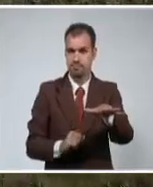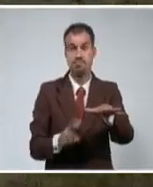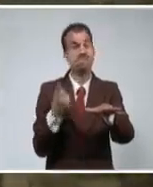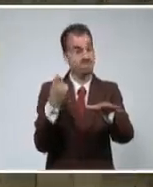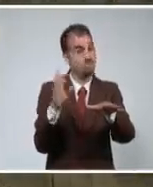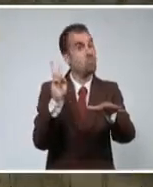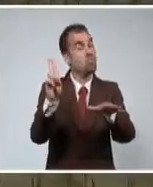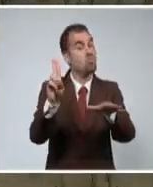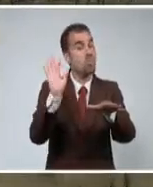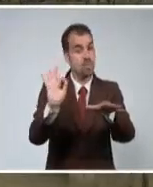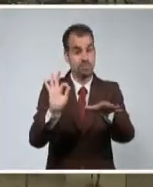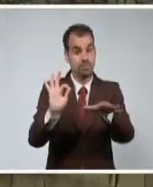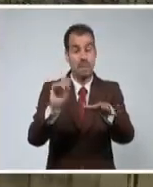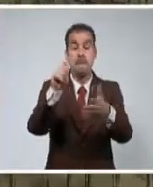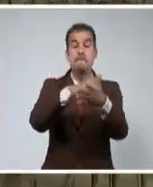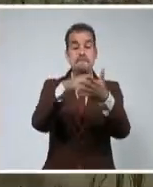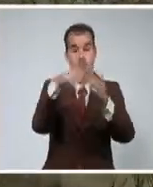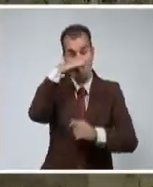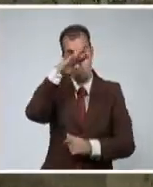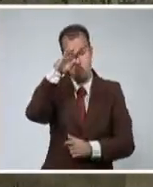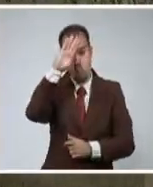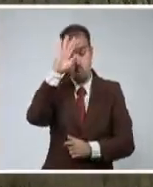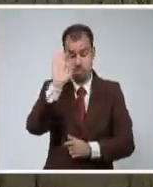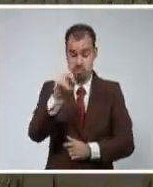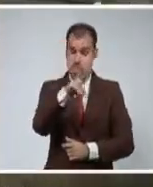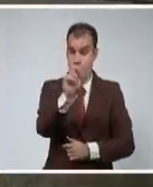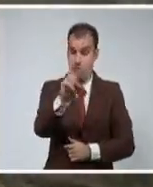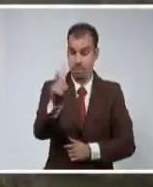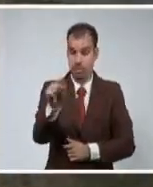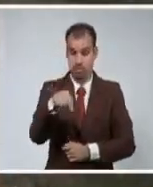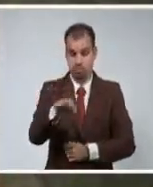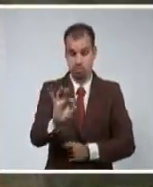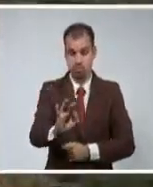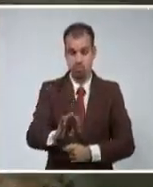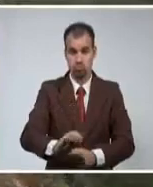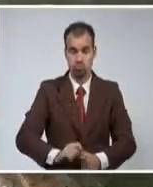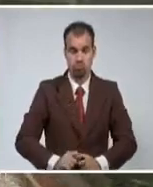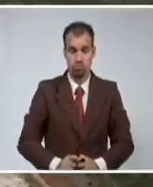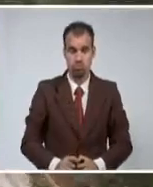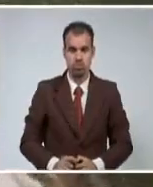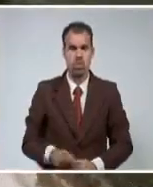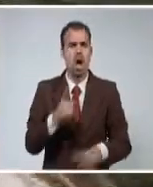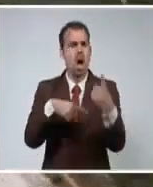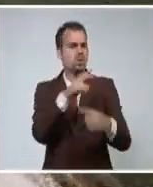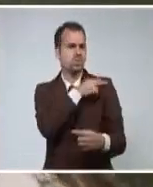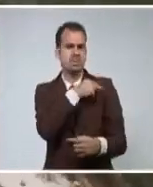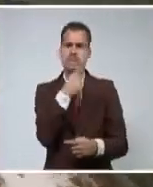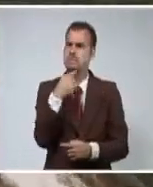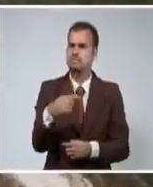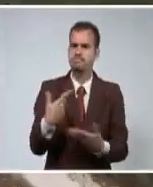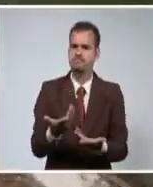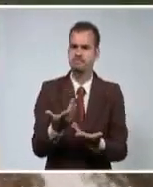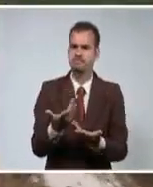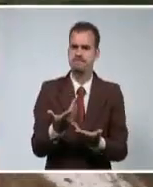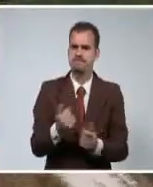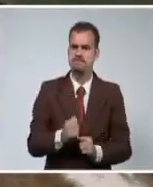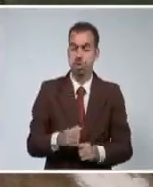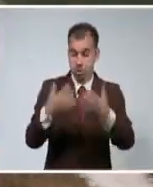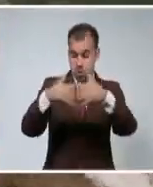agenda económica de Cuba para el 2021. Según autoridades, los rendimientos están en el orden de